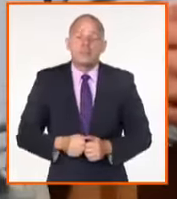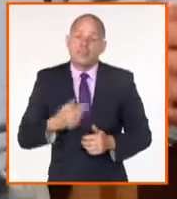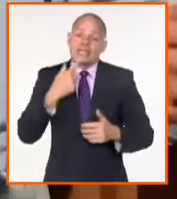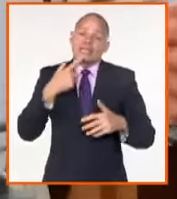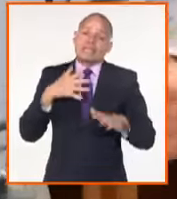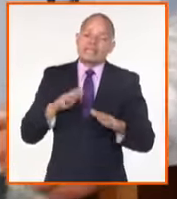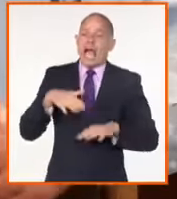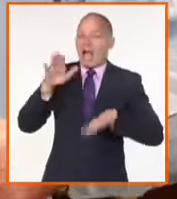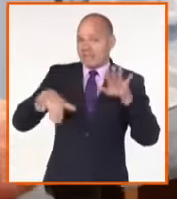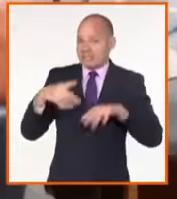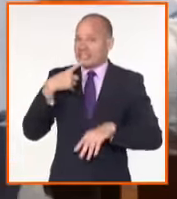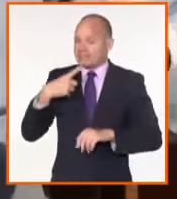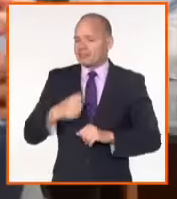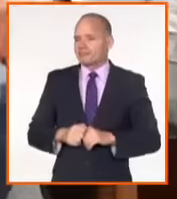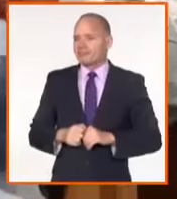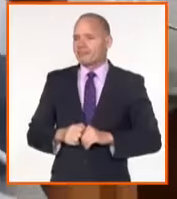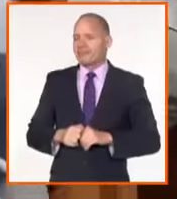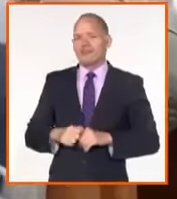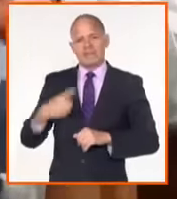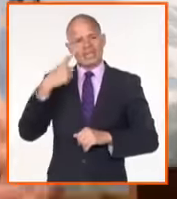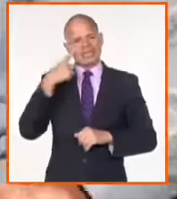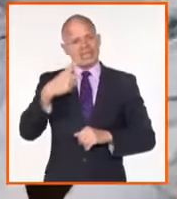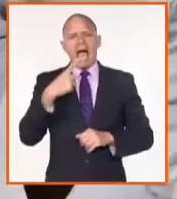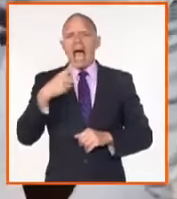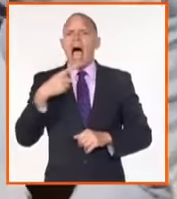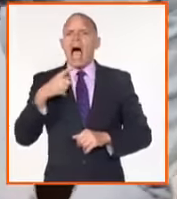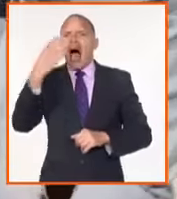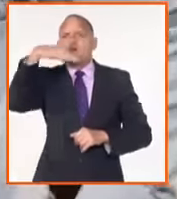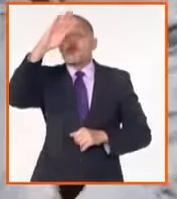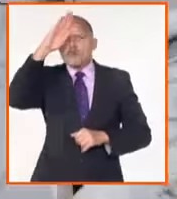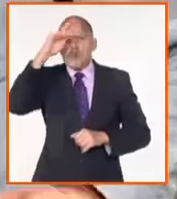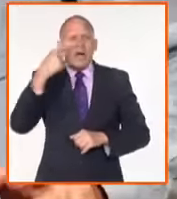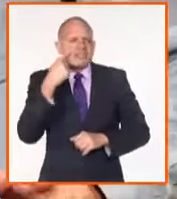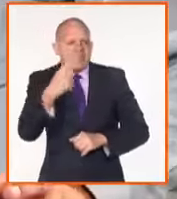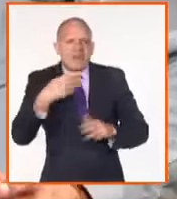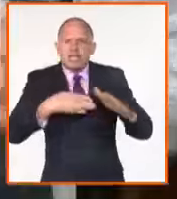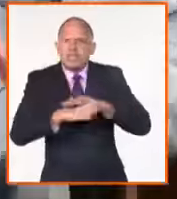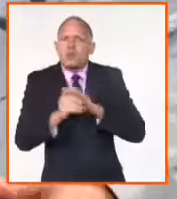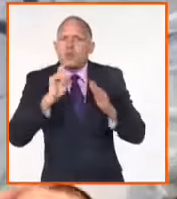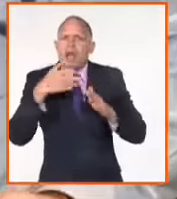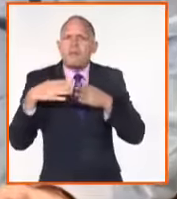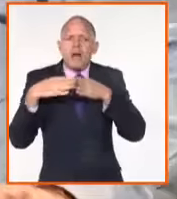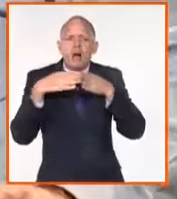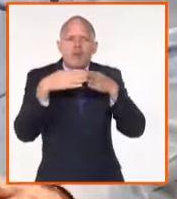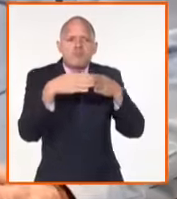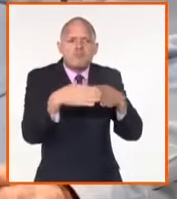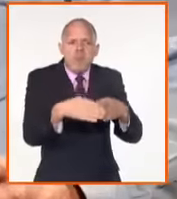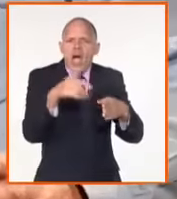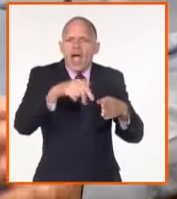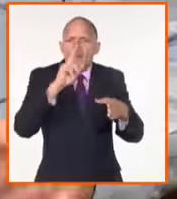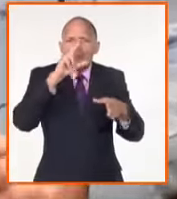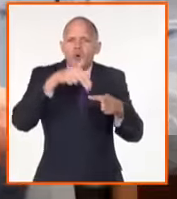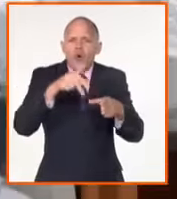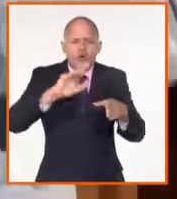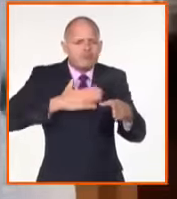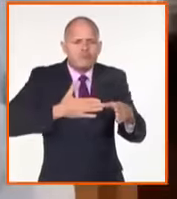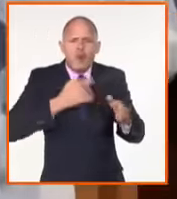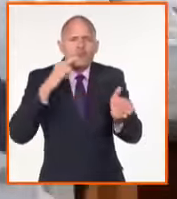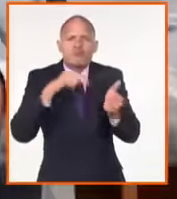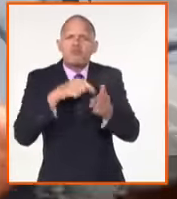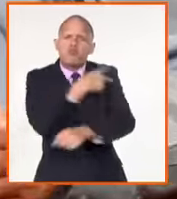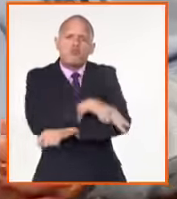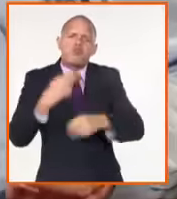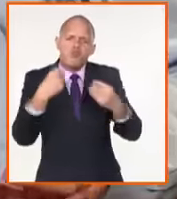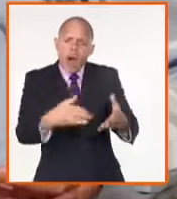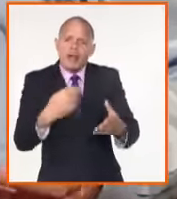entrando un barco de tal país con combustible. O sea, hay un seguimiento, una persecución energética al